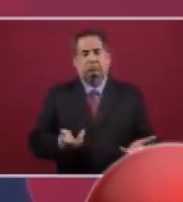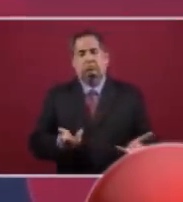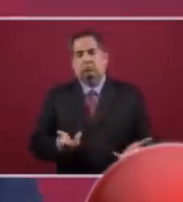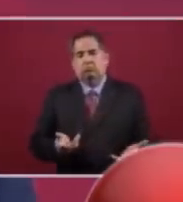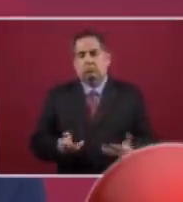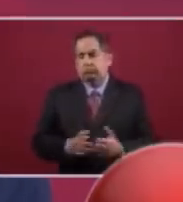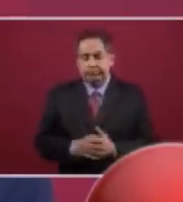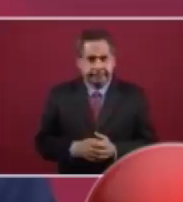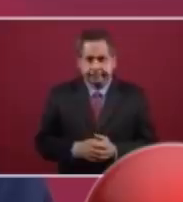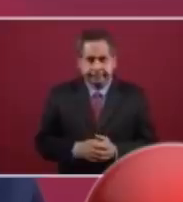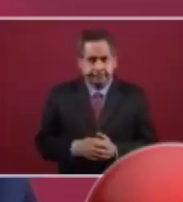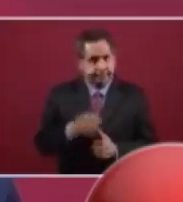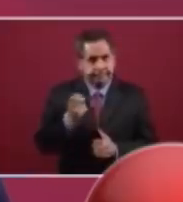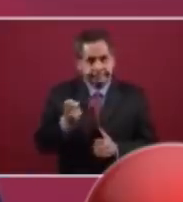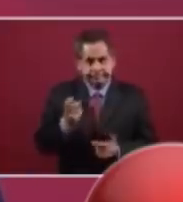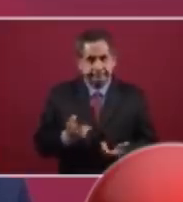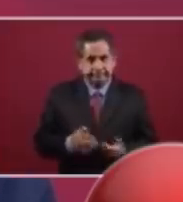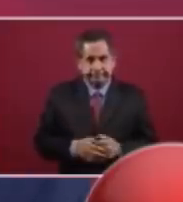Entonces,